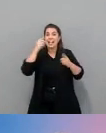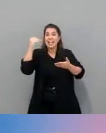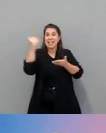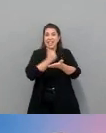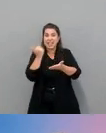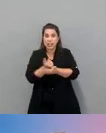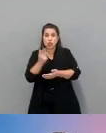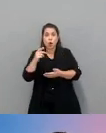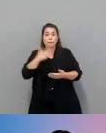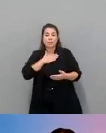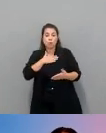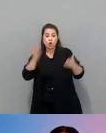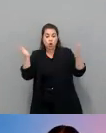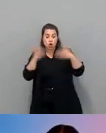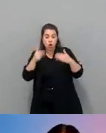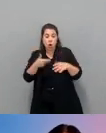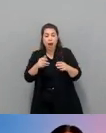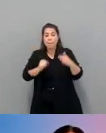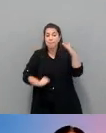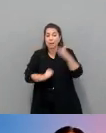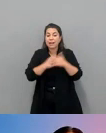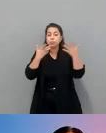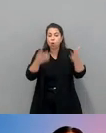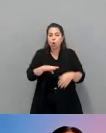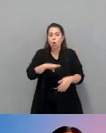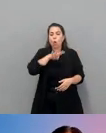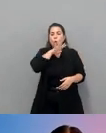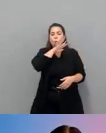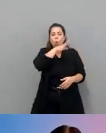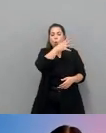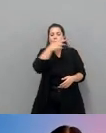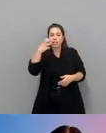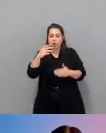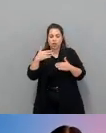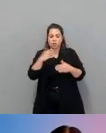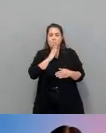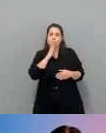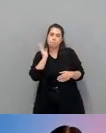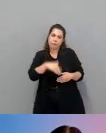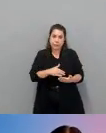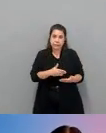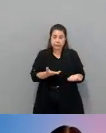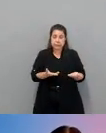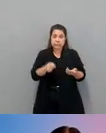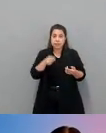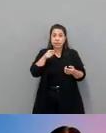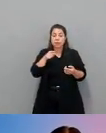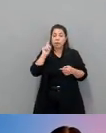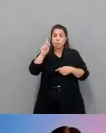747,25 € al mes. ¿Vale? Es por poneros un ejemplo. Como os van a pasar todas estas